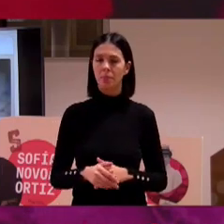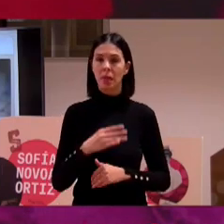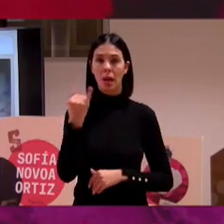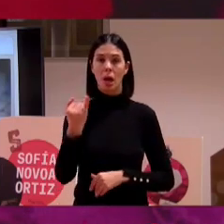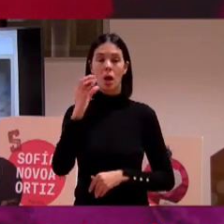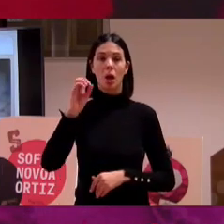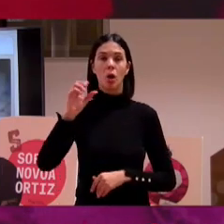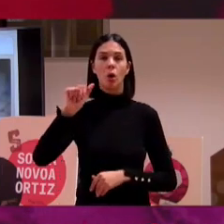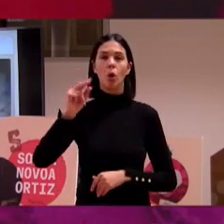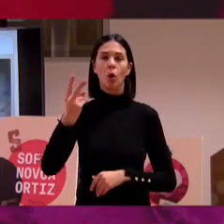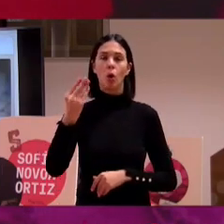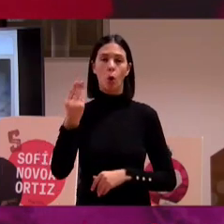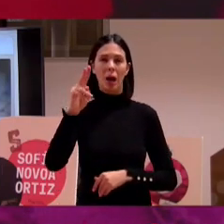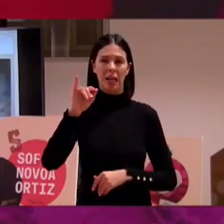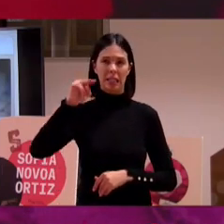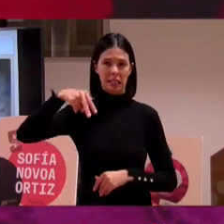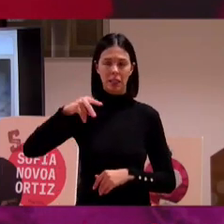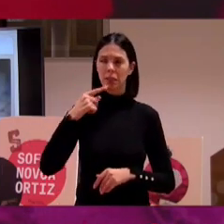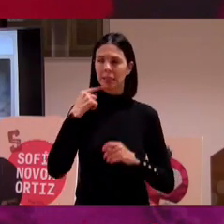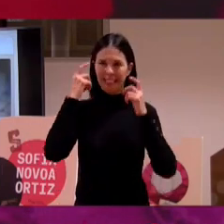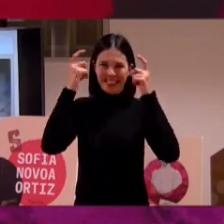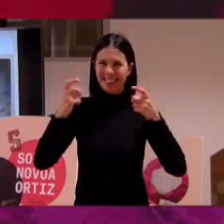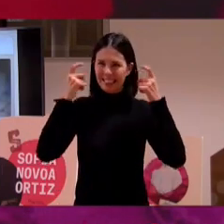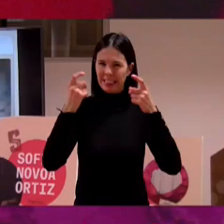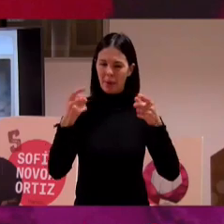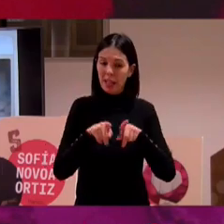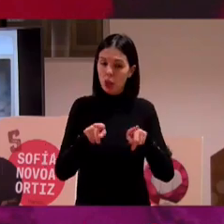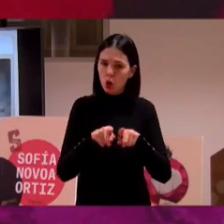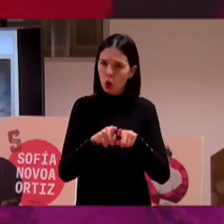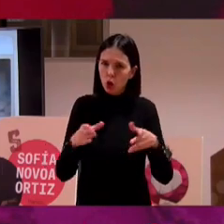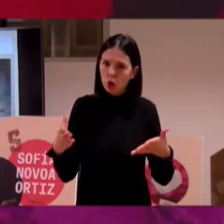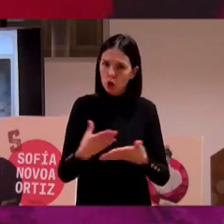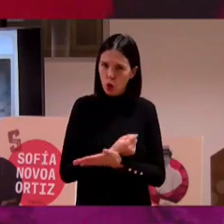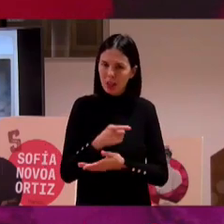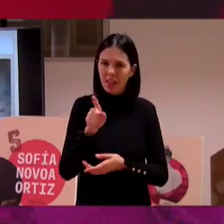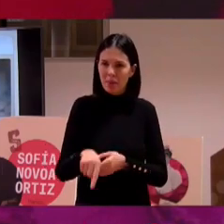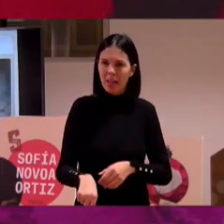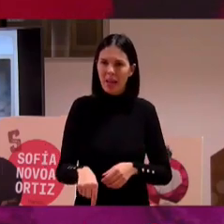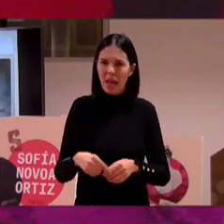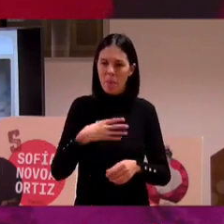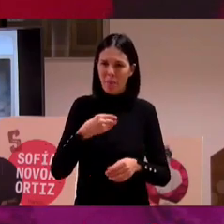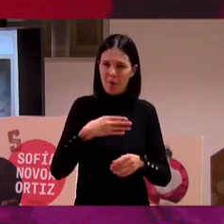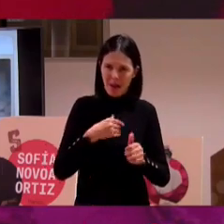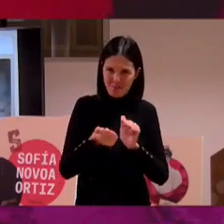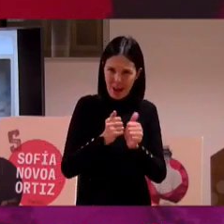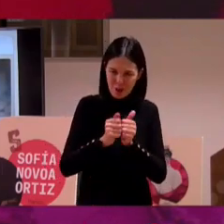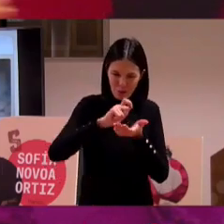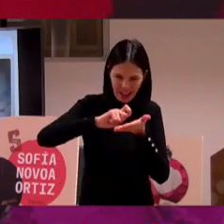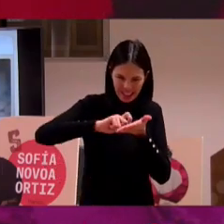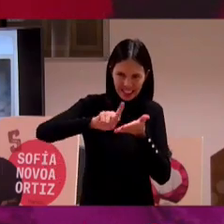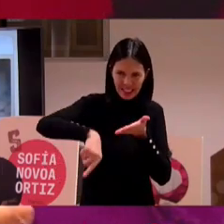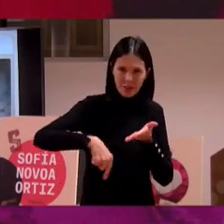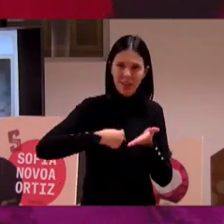Joaquín, e iso se transmitiu, ou tratou de transmitilo a todos os seus fillos, igual que o papel de calco, tamén era